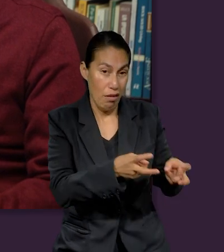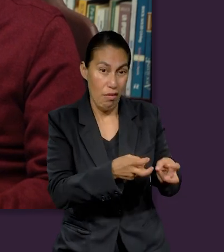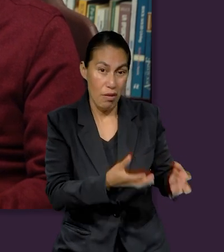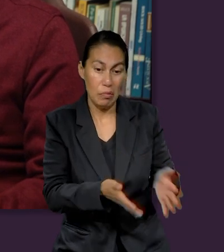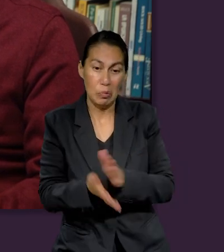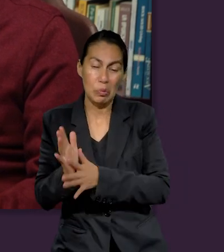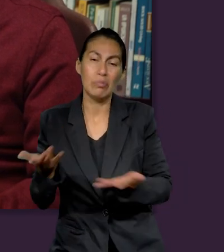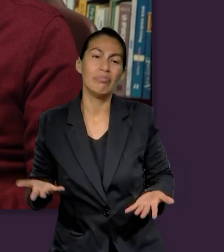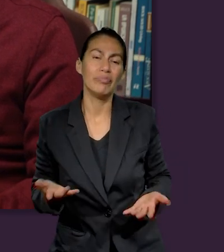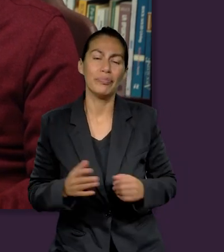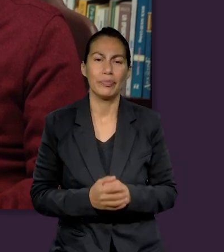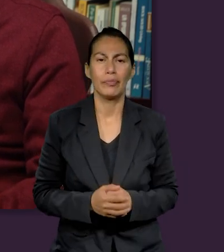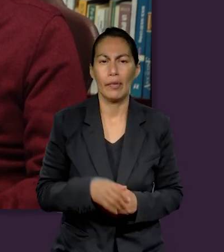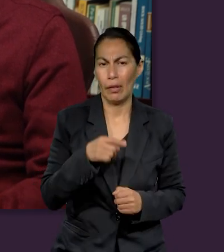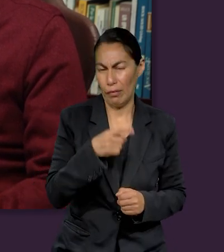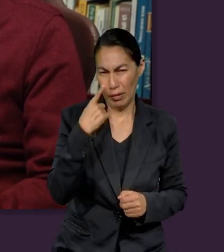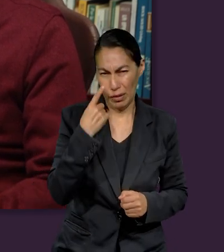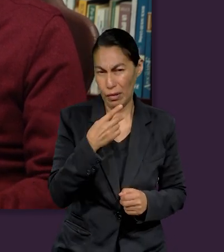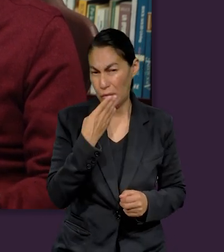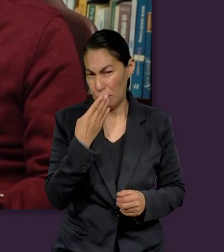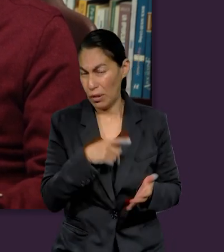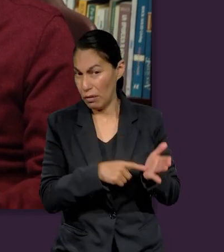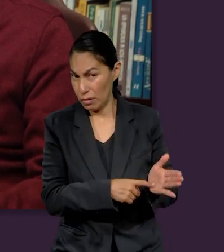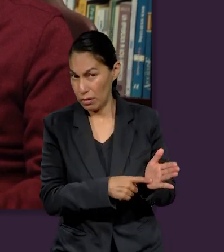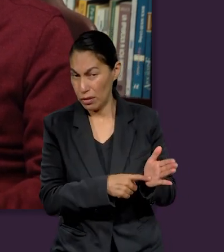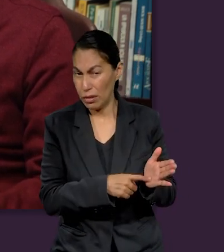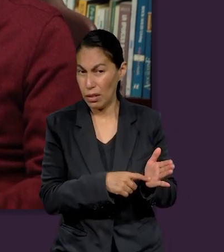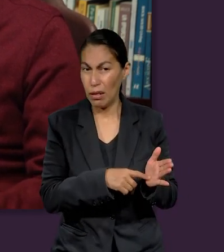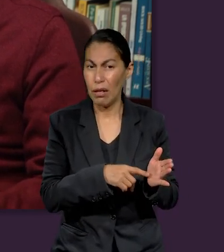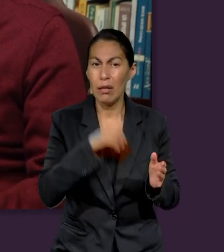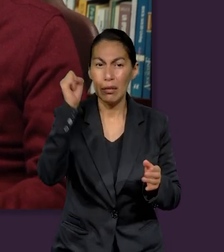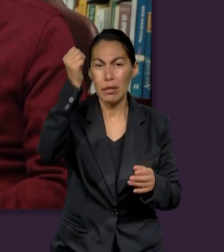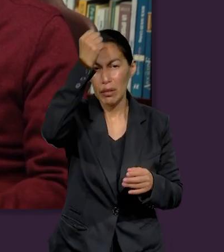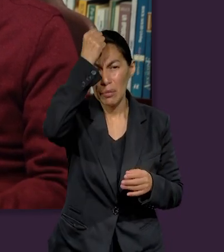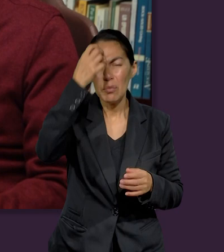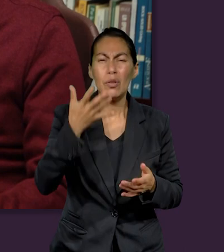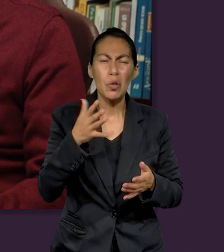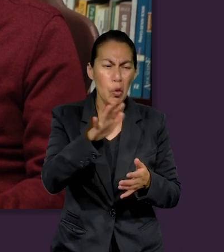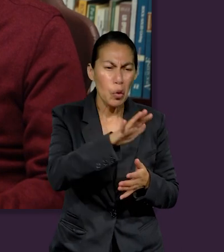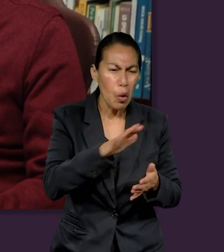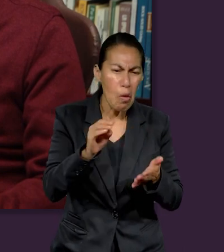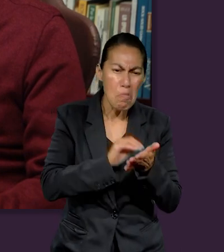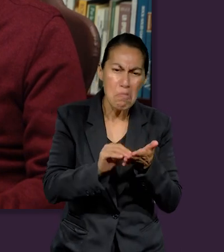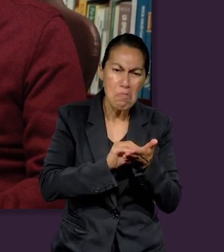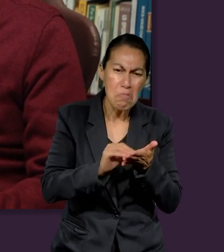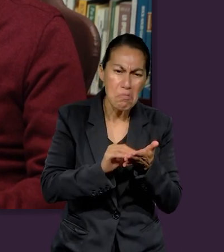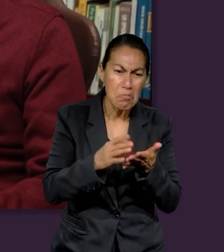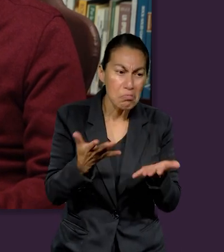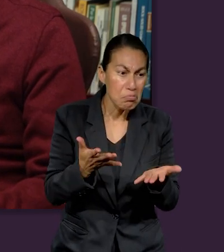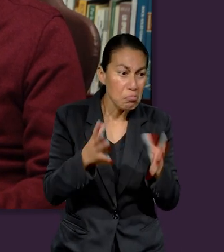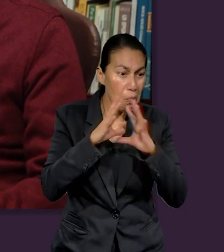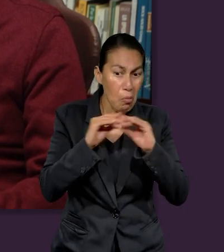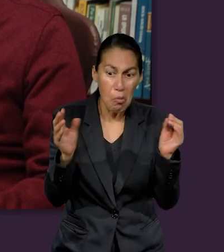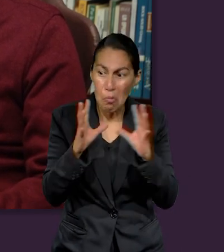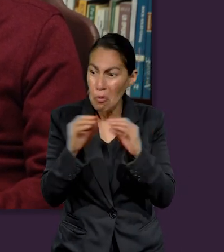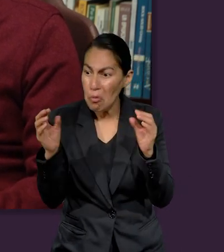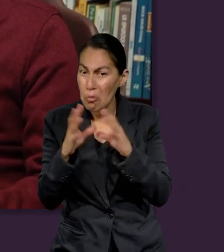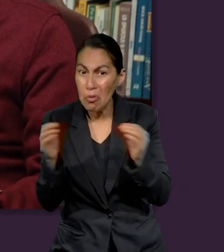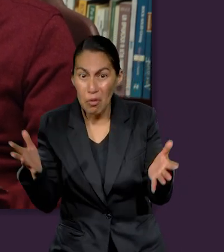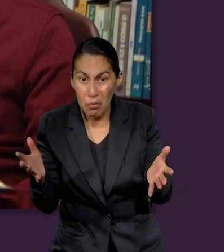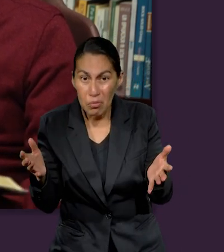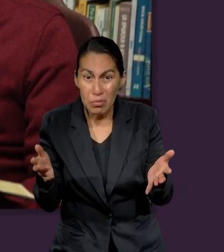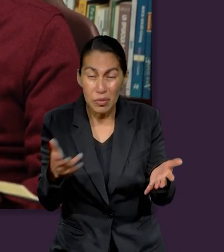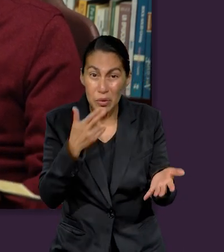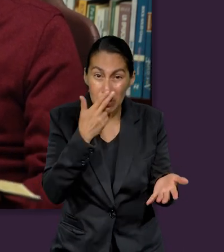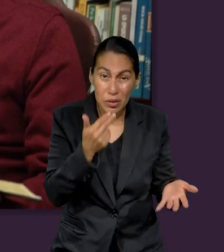uno y también el capítulo 2 lo que el sabio está diciendo allí es que todo es vanidad que todo pasa y solo